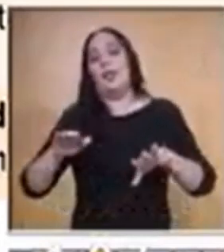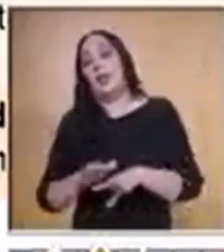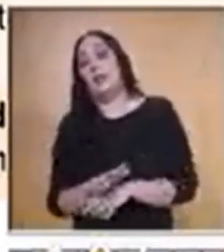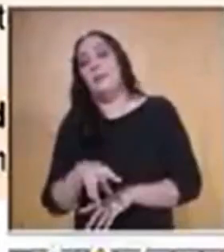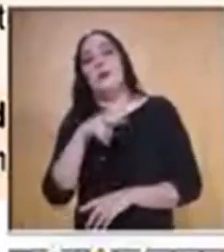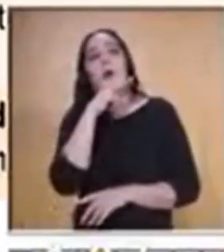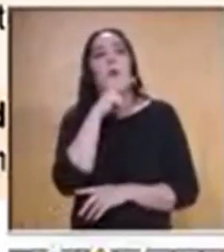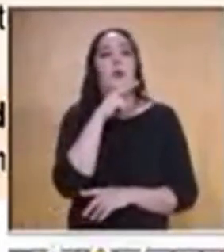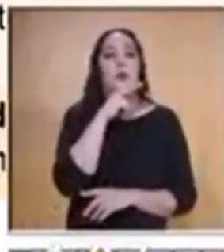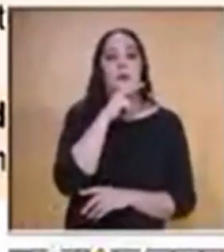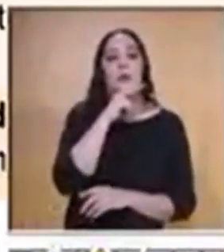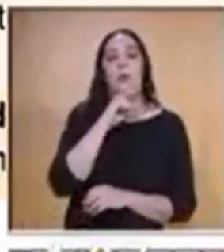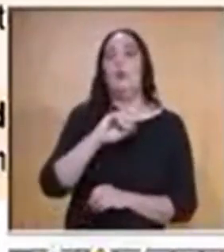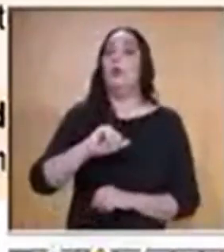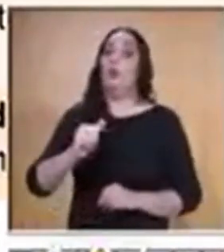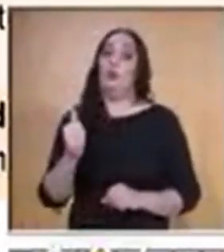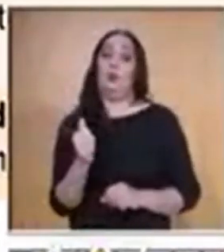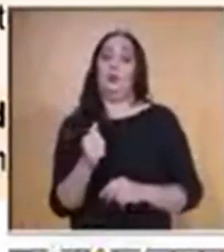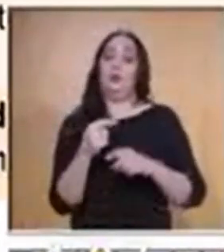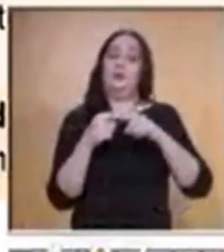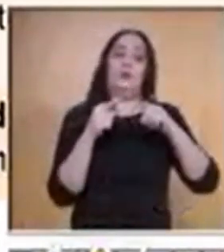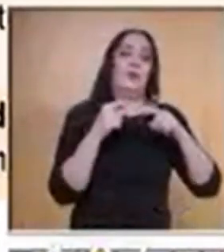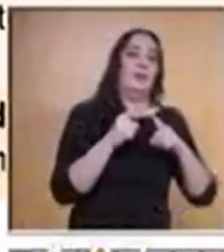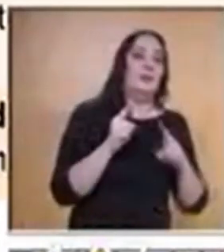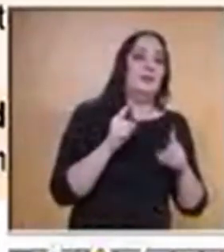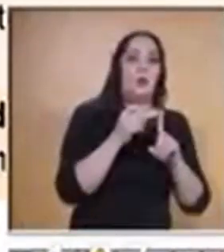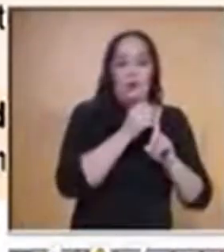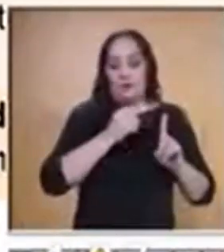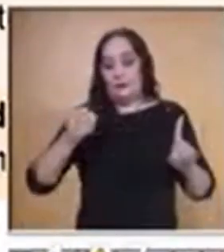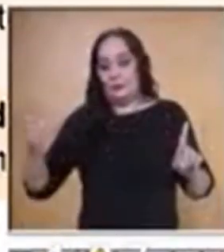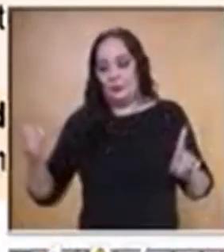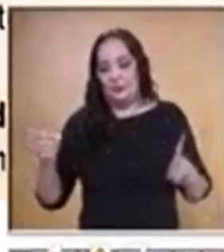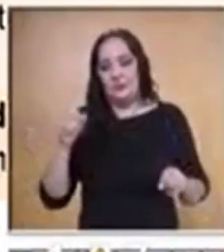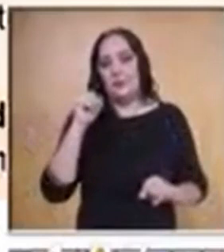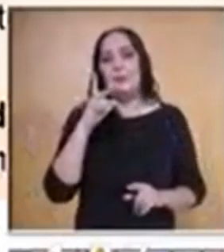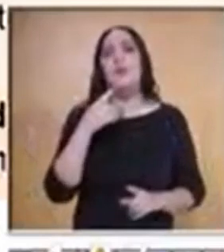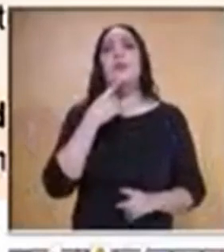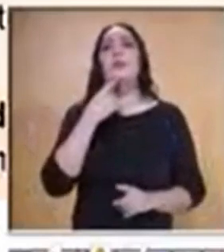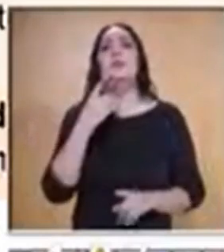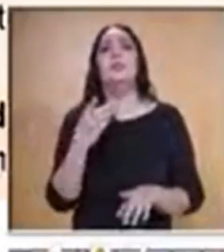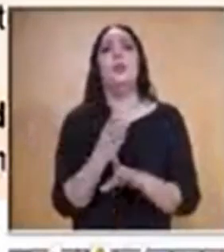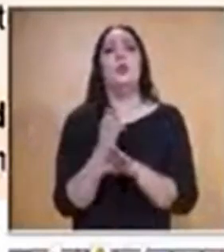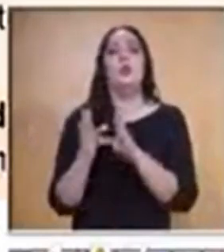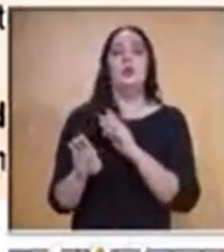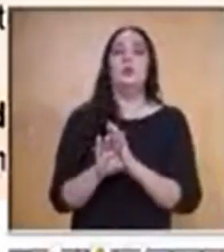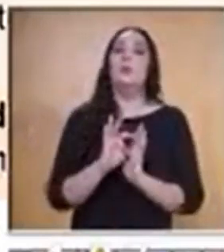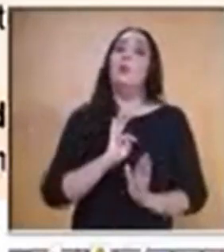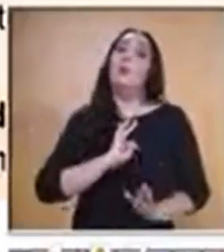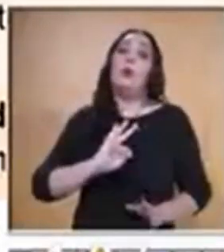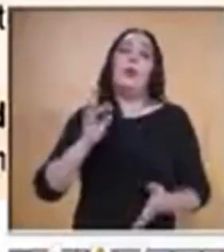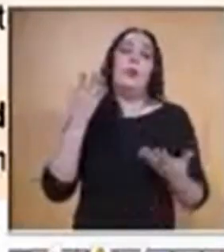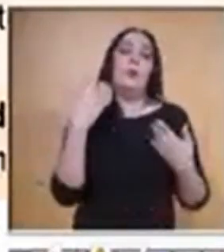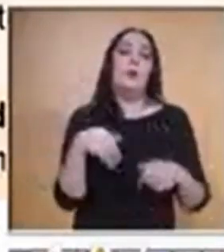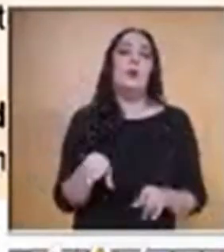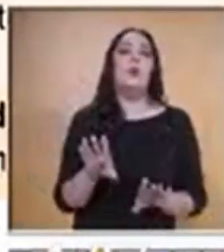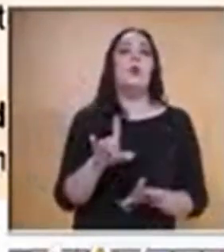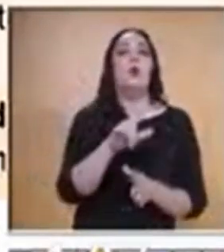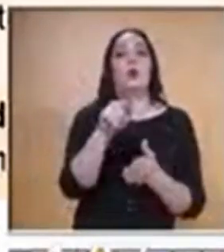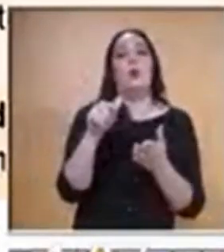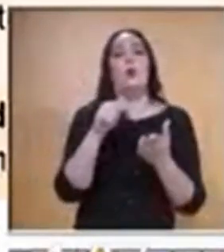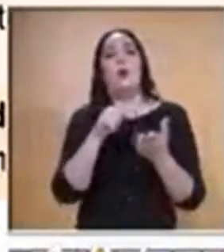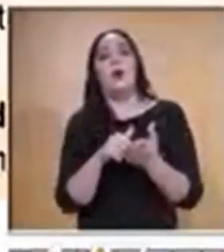otros adverbios o incluso oraciones. Expresan circunstancias como pueden ser modo,